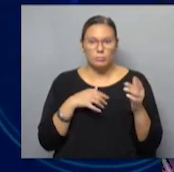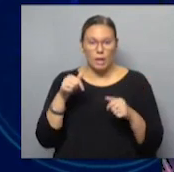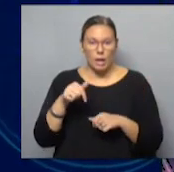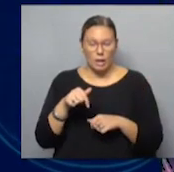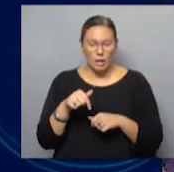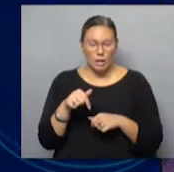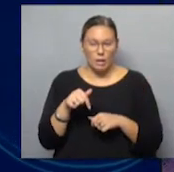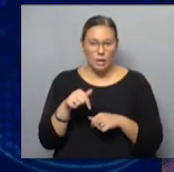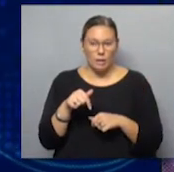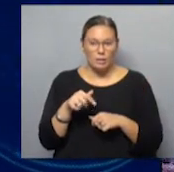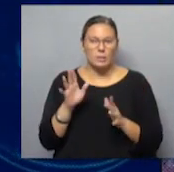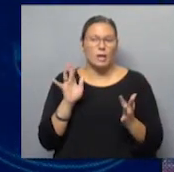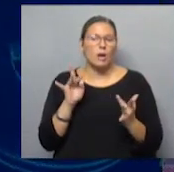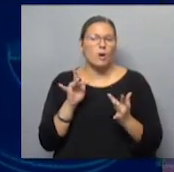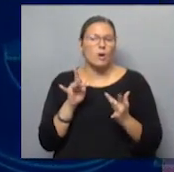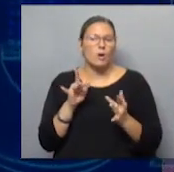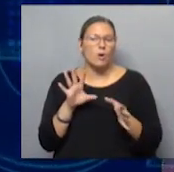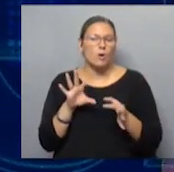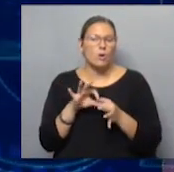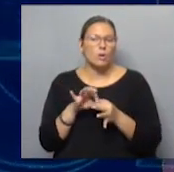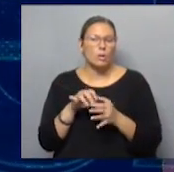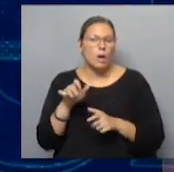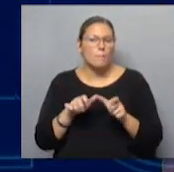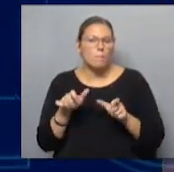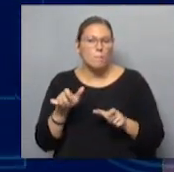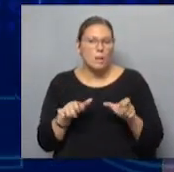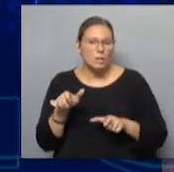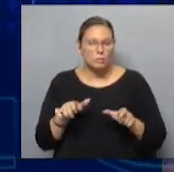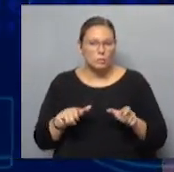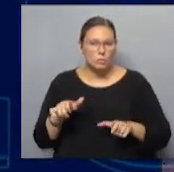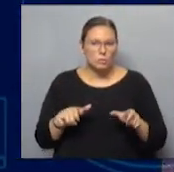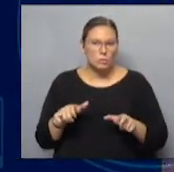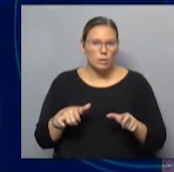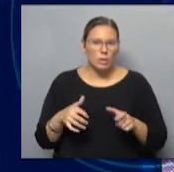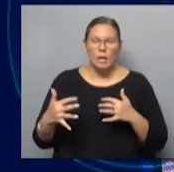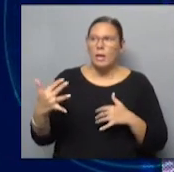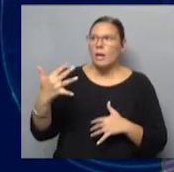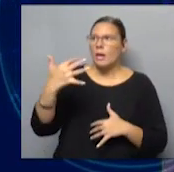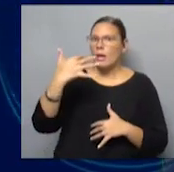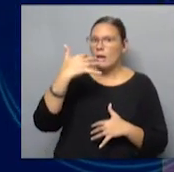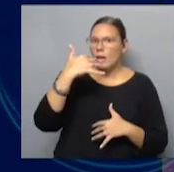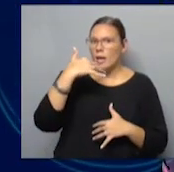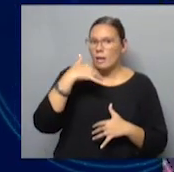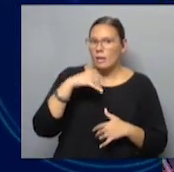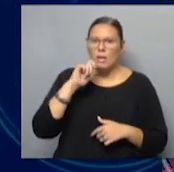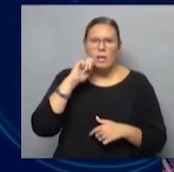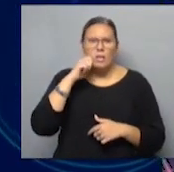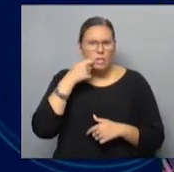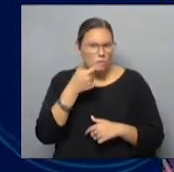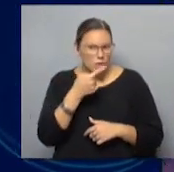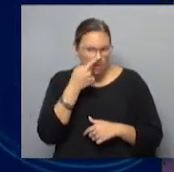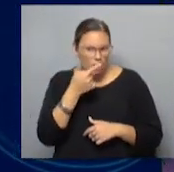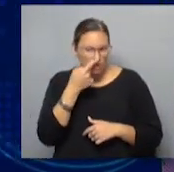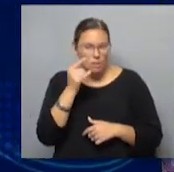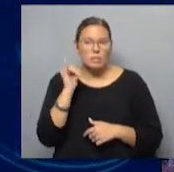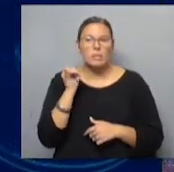acá entra esa conexión que hay entre las personas a través de lo que es el aire. Qué interesante y qué lindo eso,